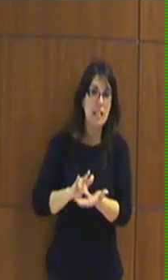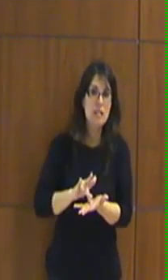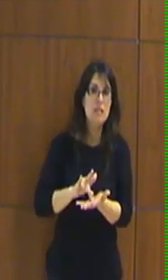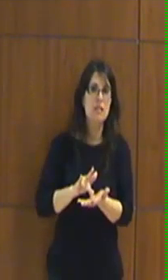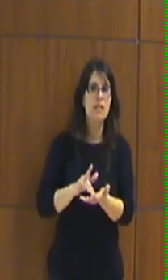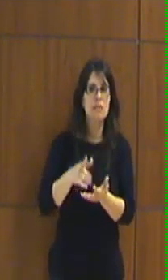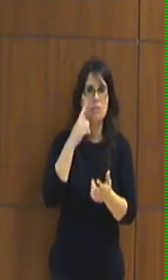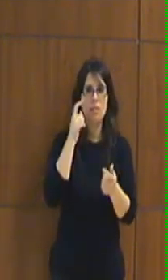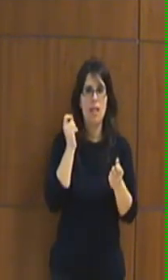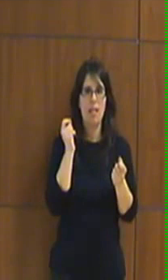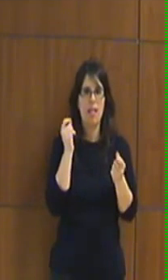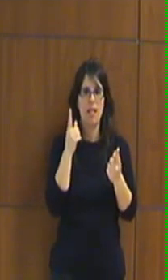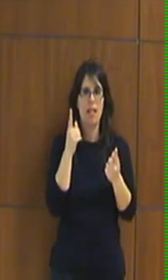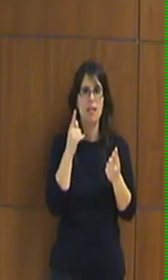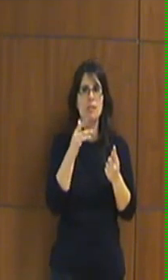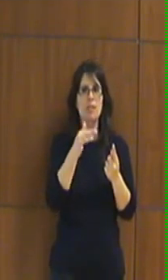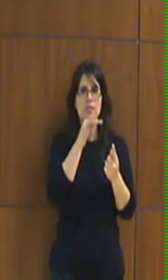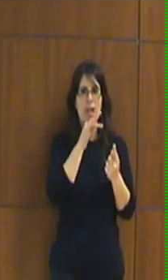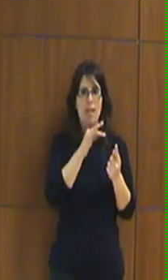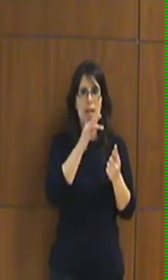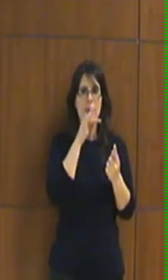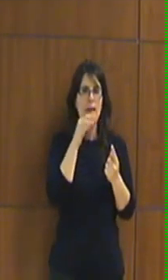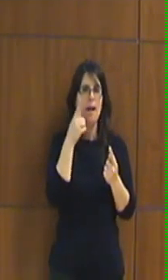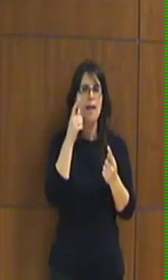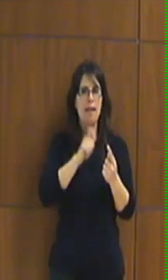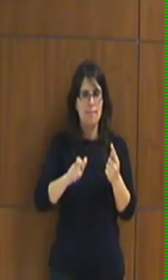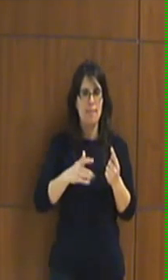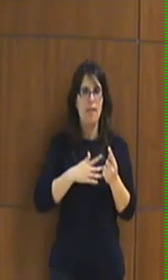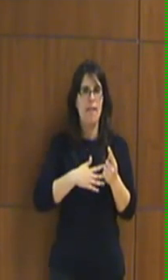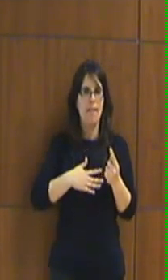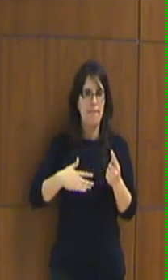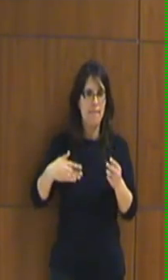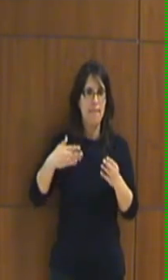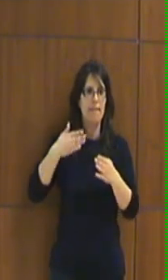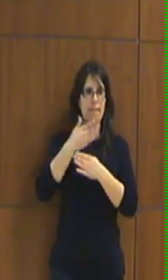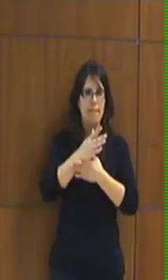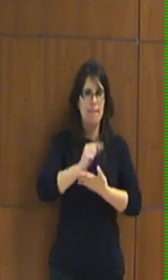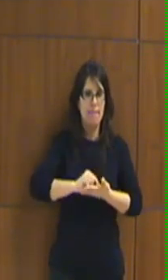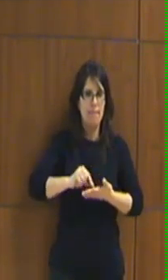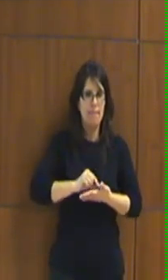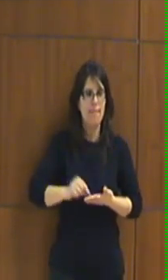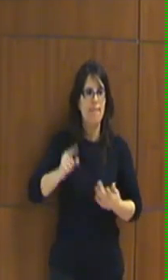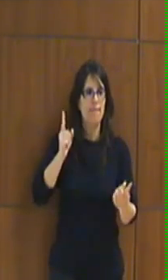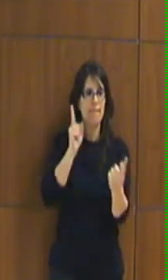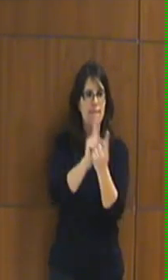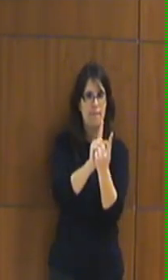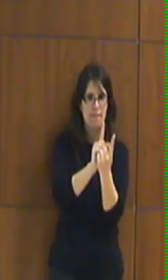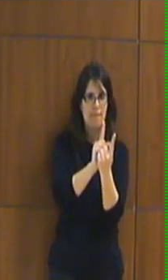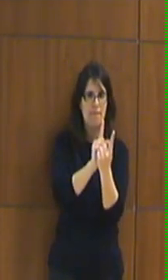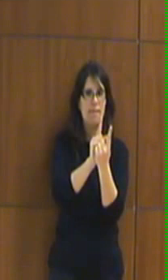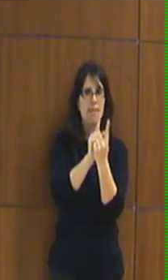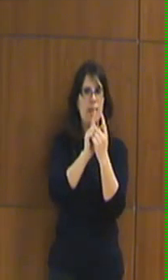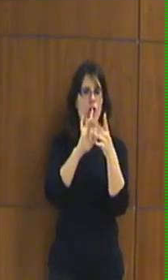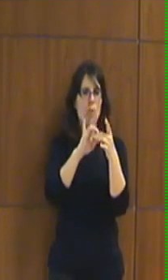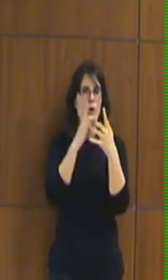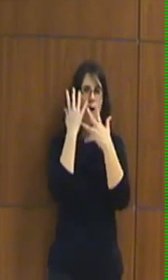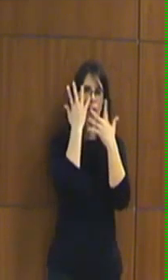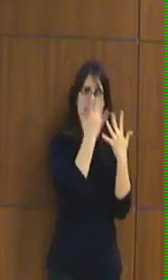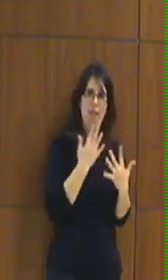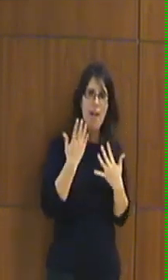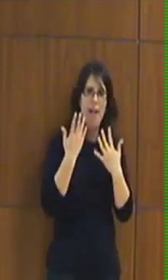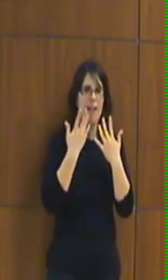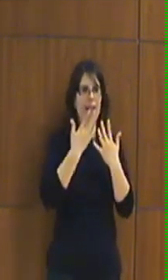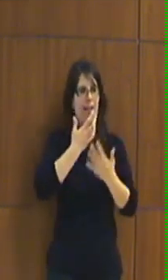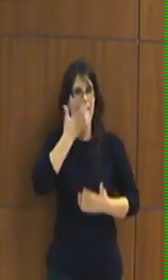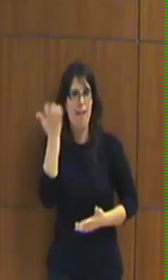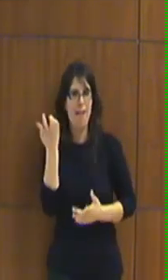de la sucursal de al lado, que es el que tiene que hablar contigo y te tiene que convencer. Es el trato humano, ¿verdad?